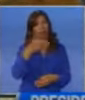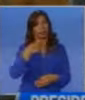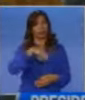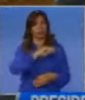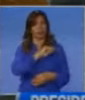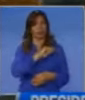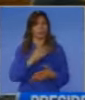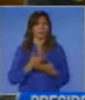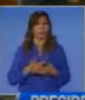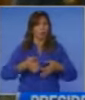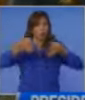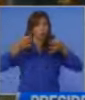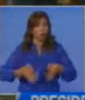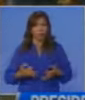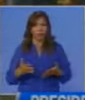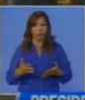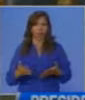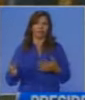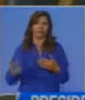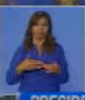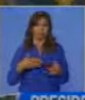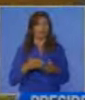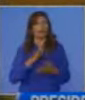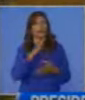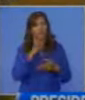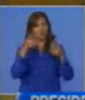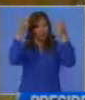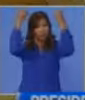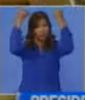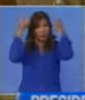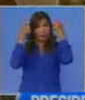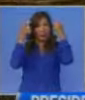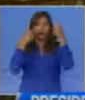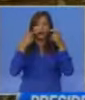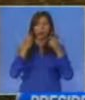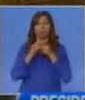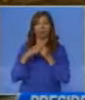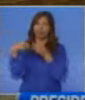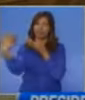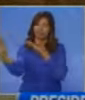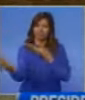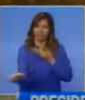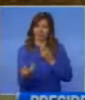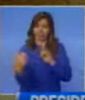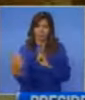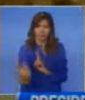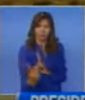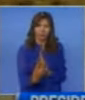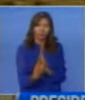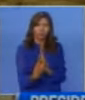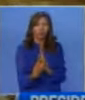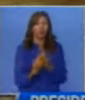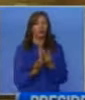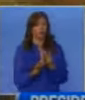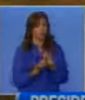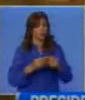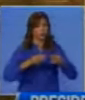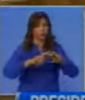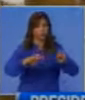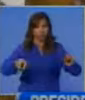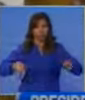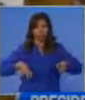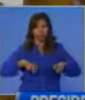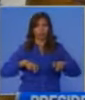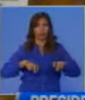cuando no sea una visita de Estado, es recibido por el rey Juan Carlos. Y así fue. Por una de las puertas laterales de la sala de audiencias en el Palacio de